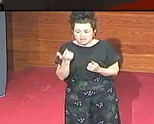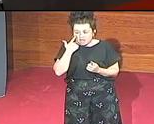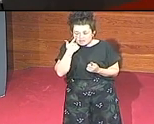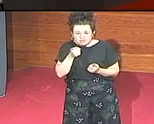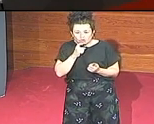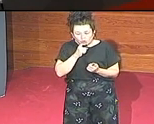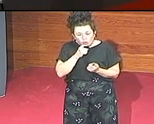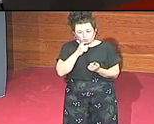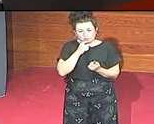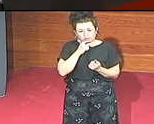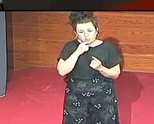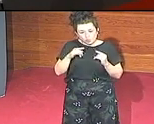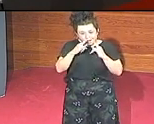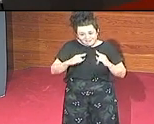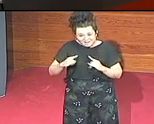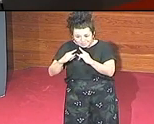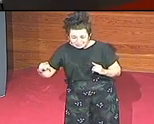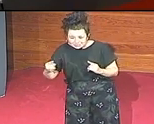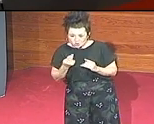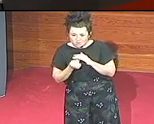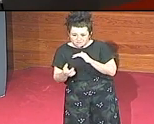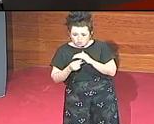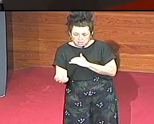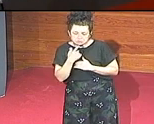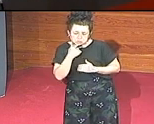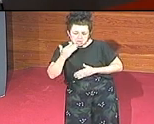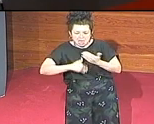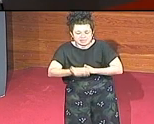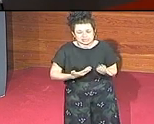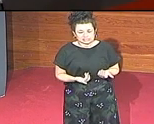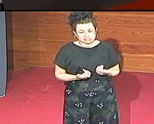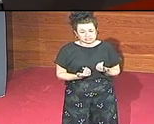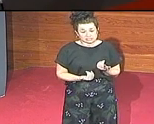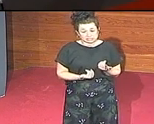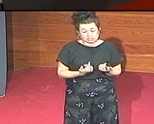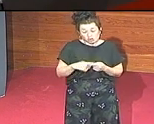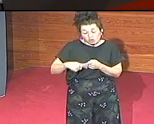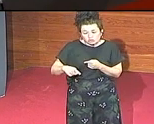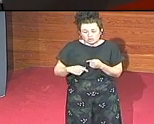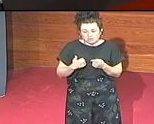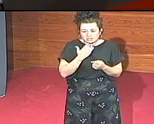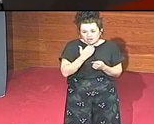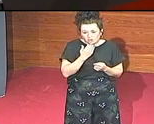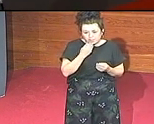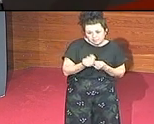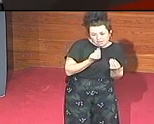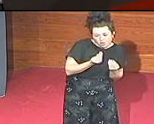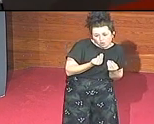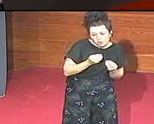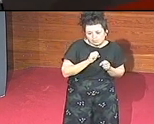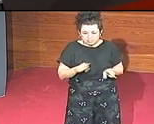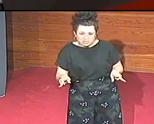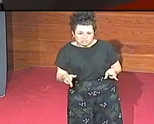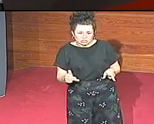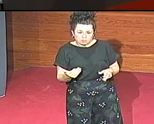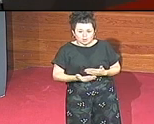así adelante sea parte de que hagamos cosas mejor o peor es que el periódico en el correo nos da mucha manga ancha